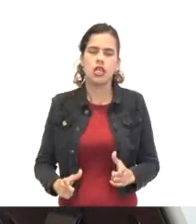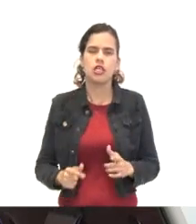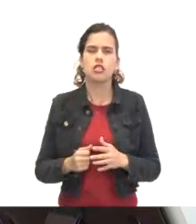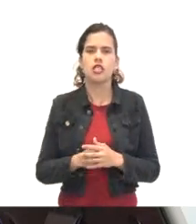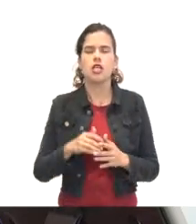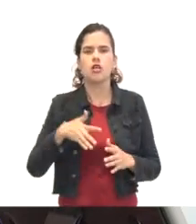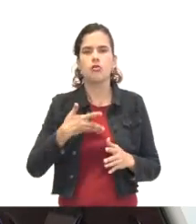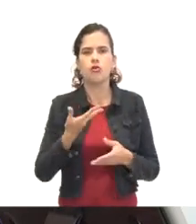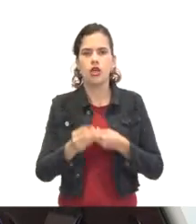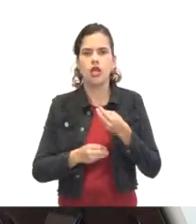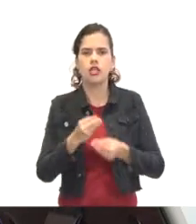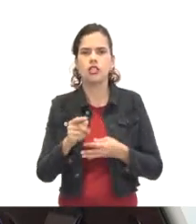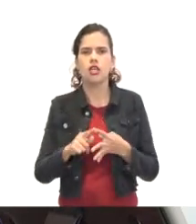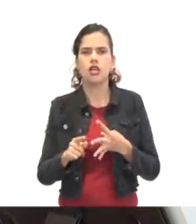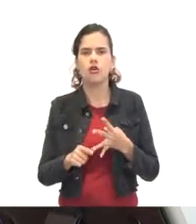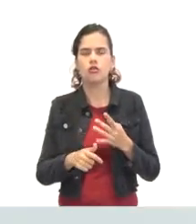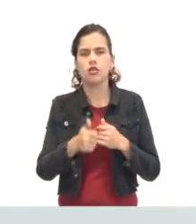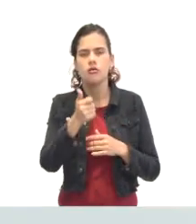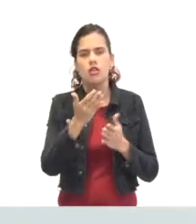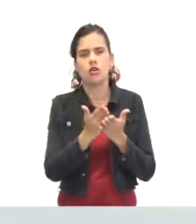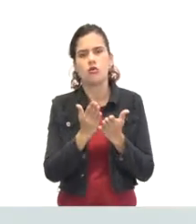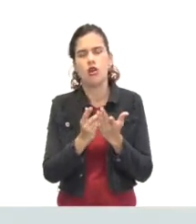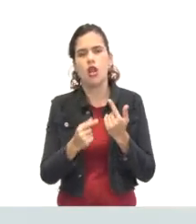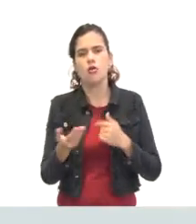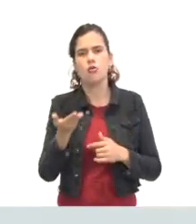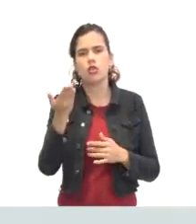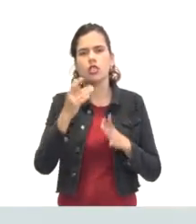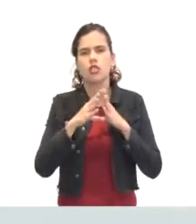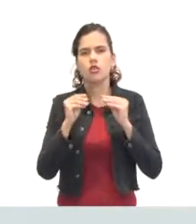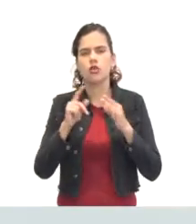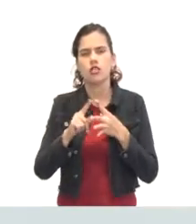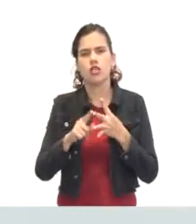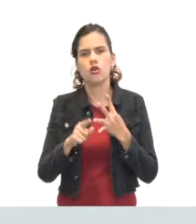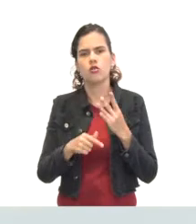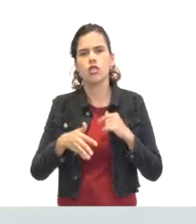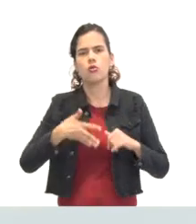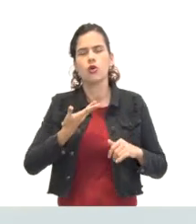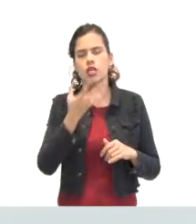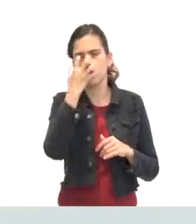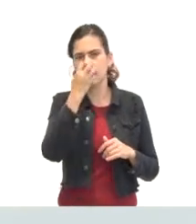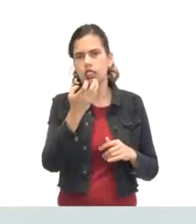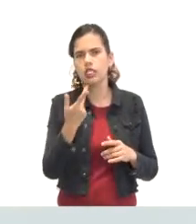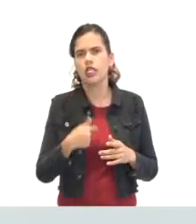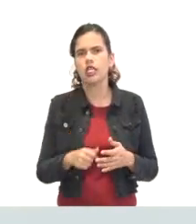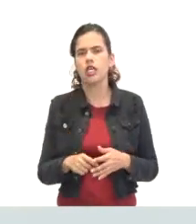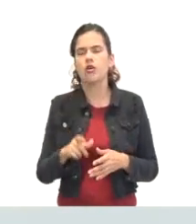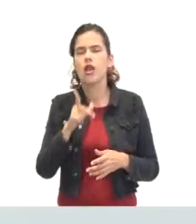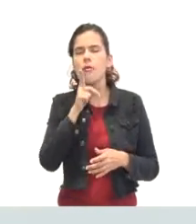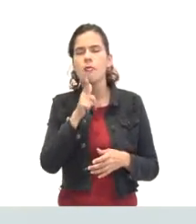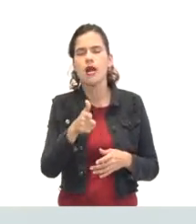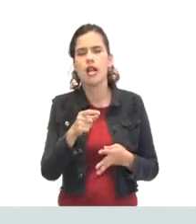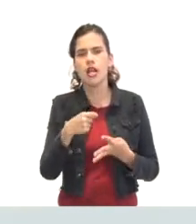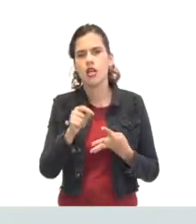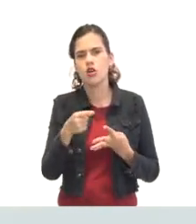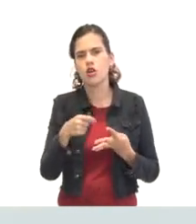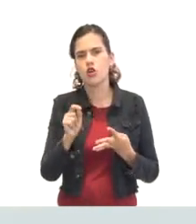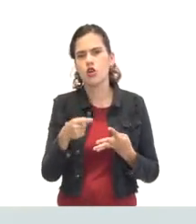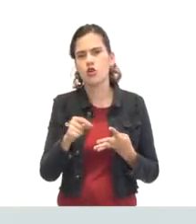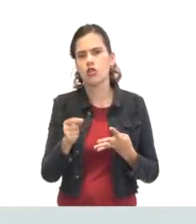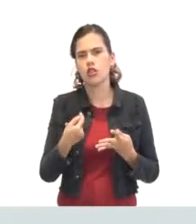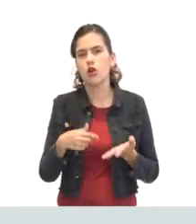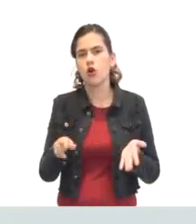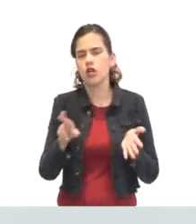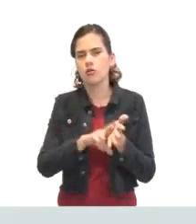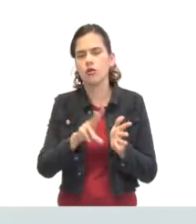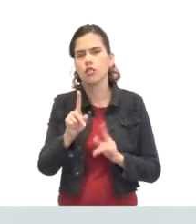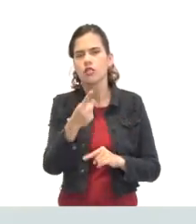y puedan rendir correctamente en la escuela. Lo importante de todo esto, mi profe, es poder entender que una mala calificación o incluso el hecho de poder